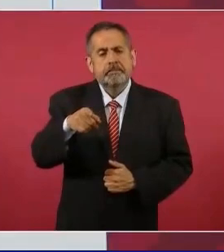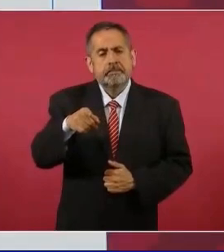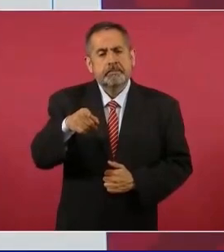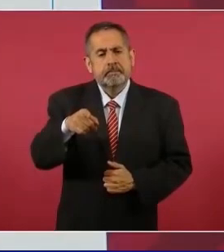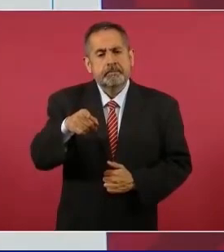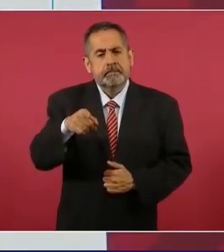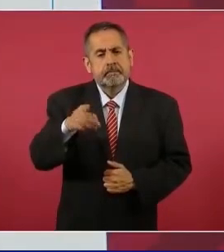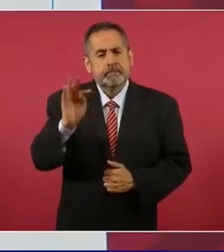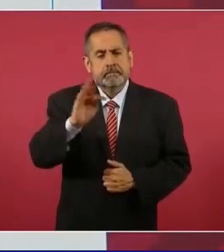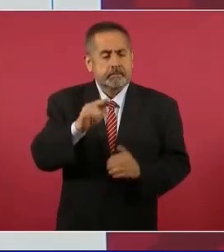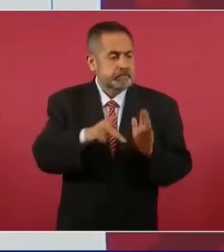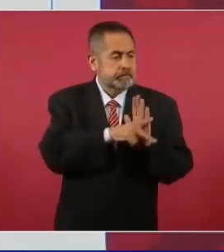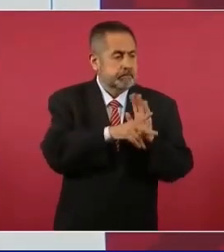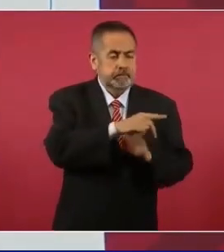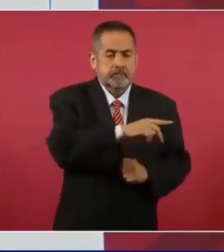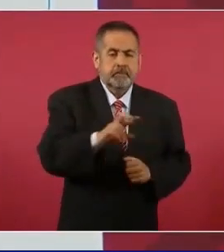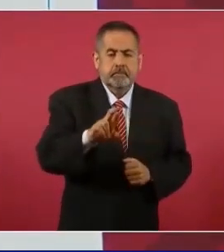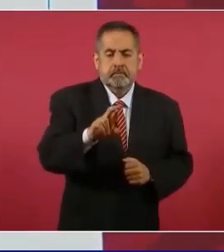si en el Reforma